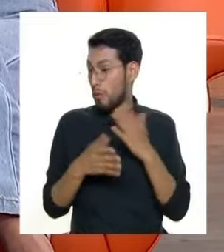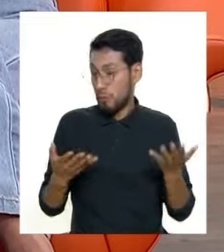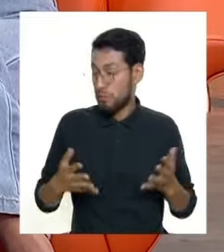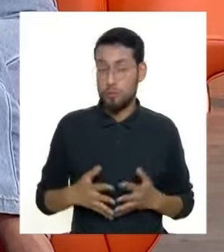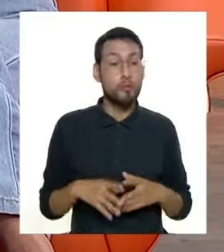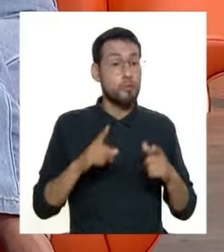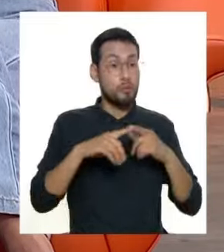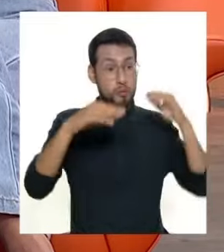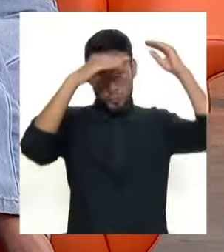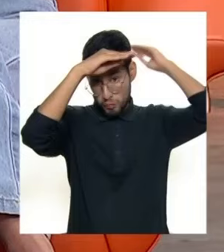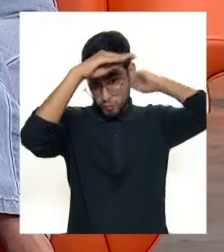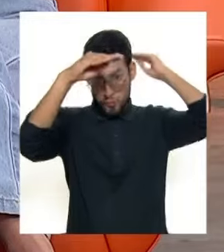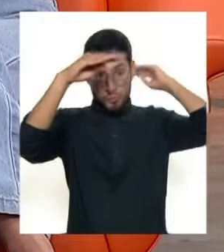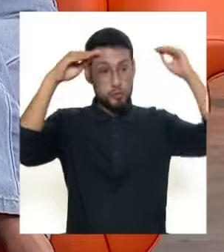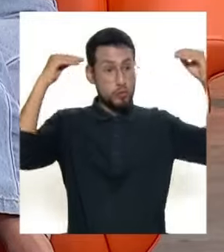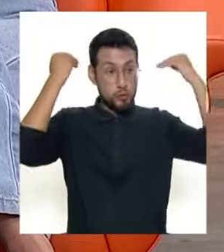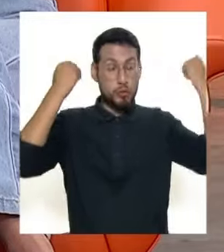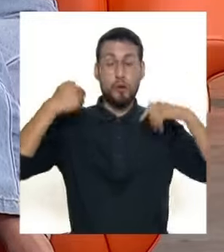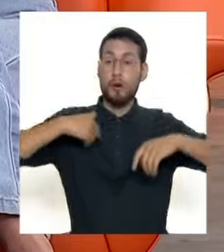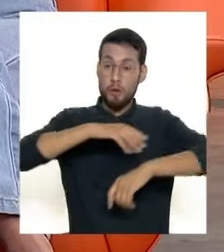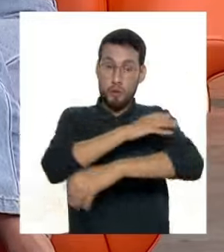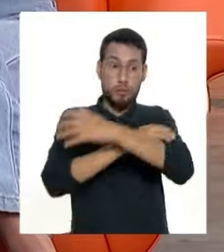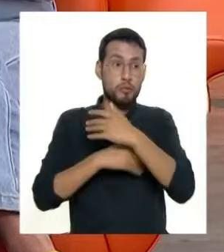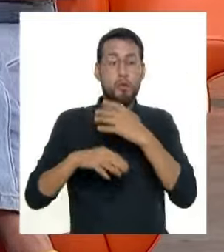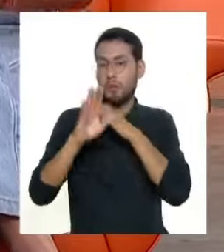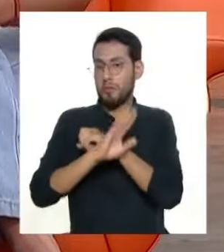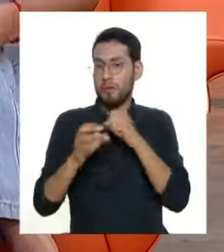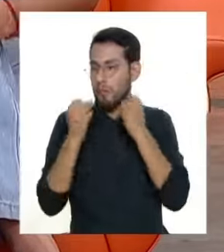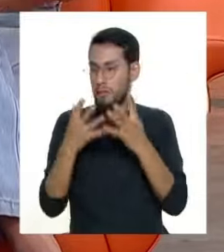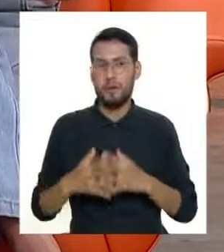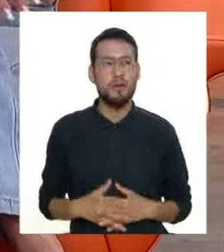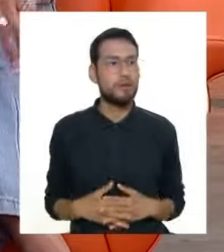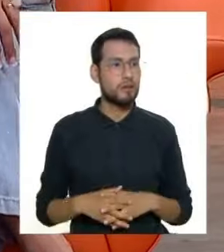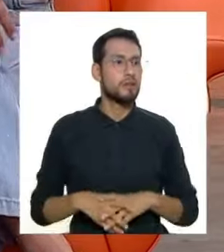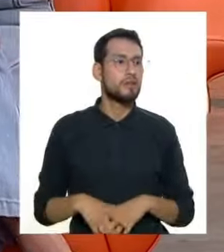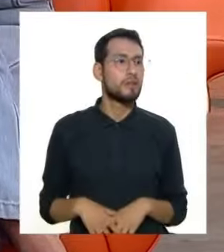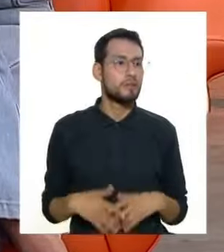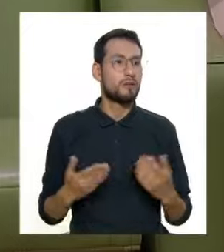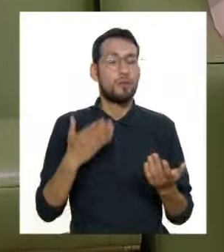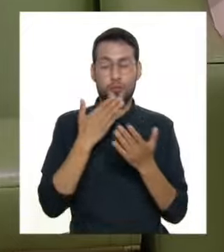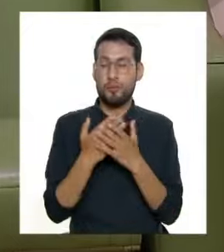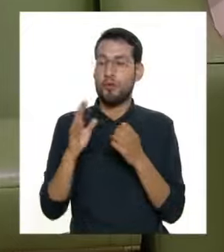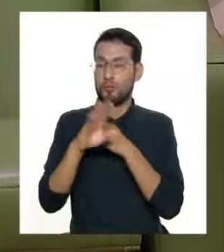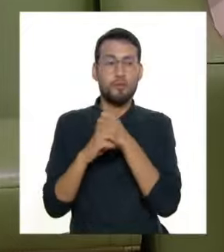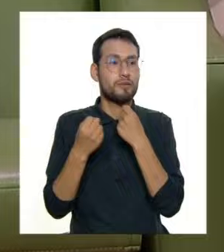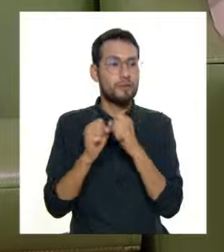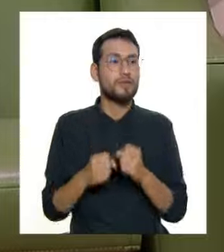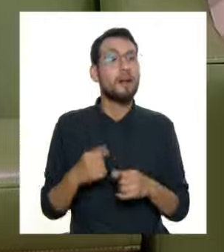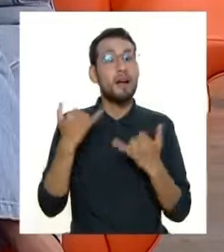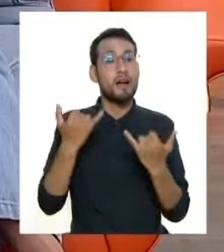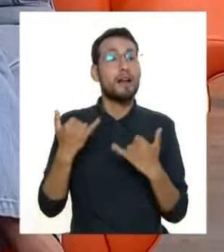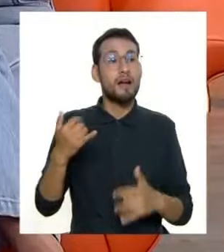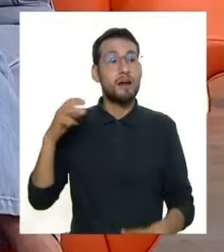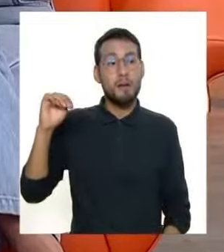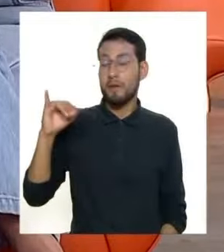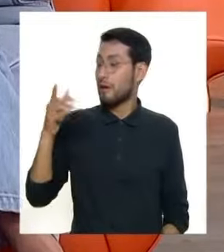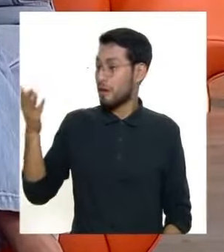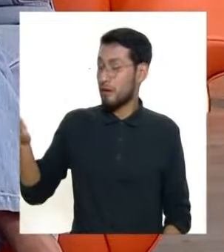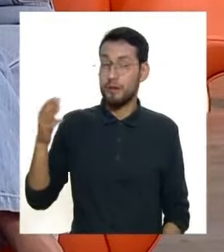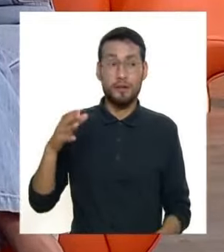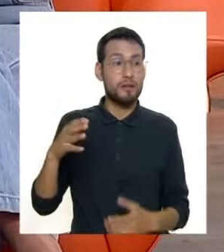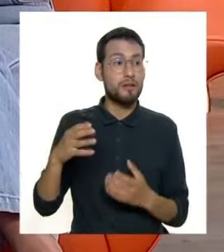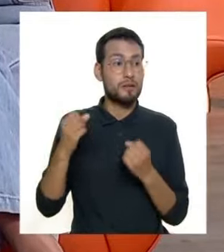Pero un sombrero, un buen gorro, mangas largas, lentes, ya está. Y una crema más cara. ¿Cómo resolvemos el problema? Pero tenemos una llamada de Mirta. Adelante,